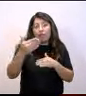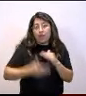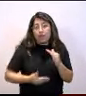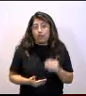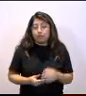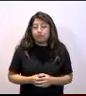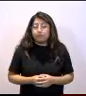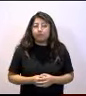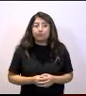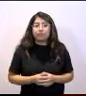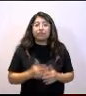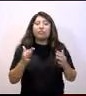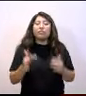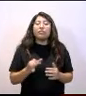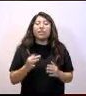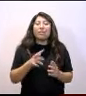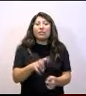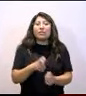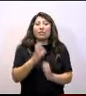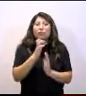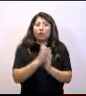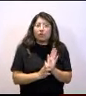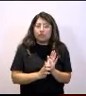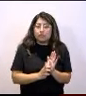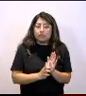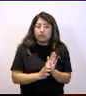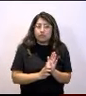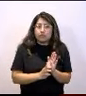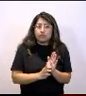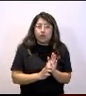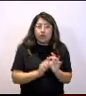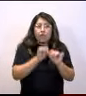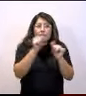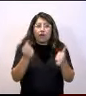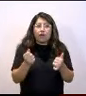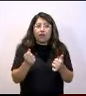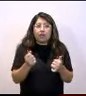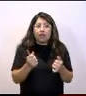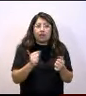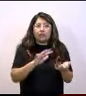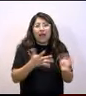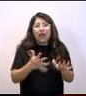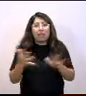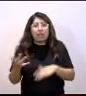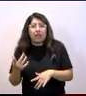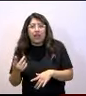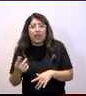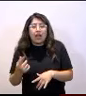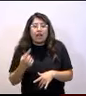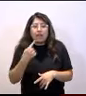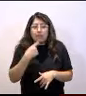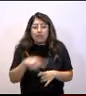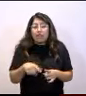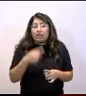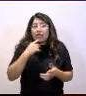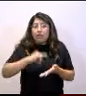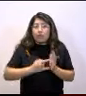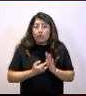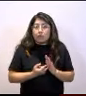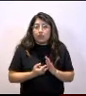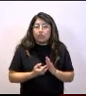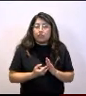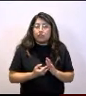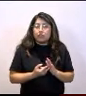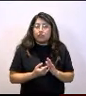La deflactación, además, puede ser aplicada de distintas formas y esto no se explica en el proyecto que se nos plantea. La